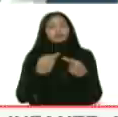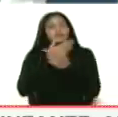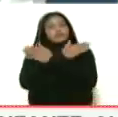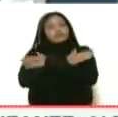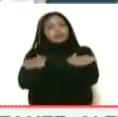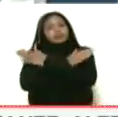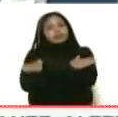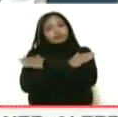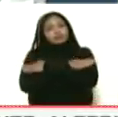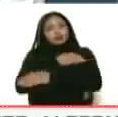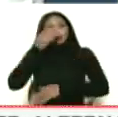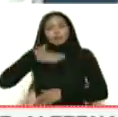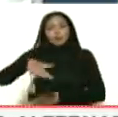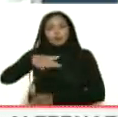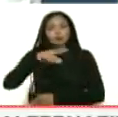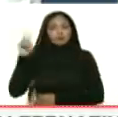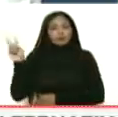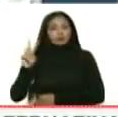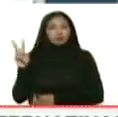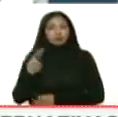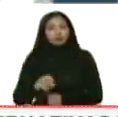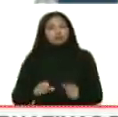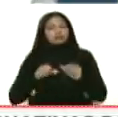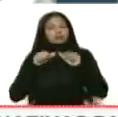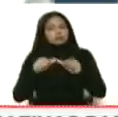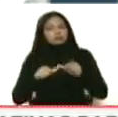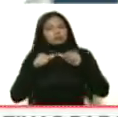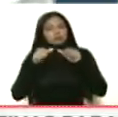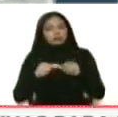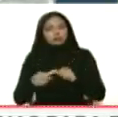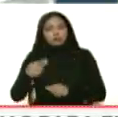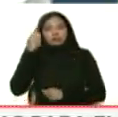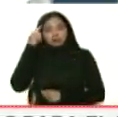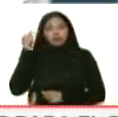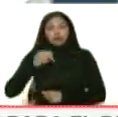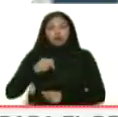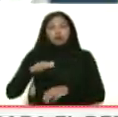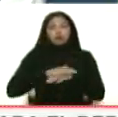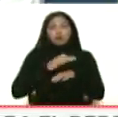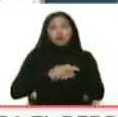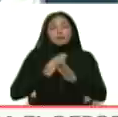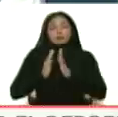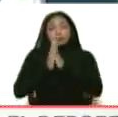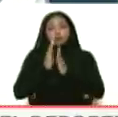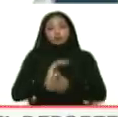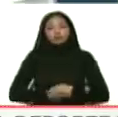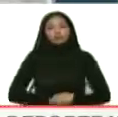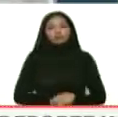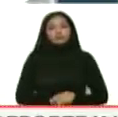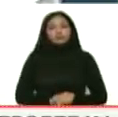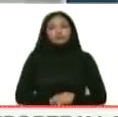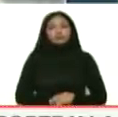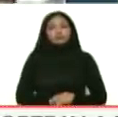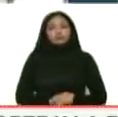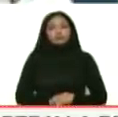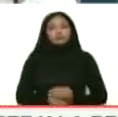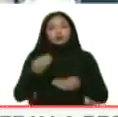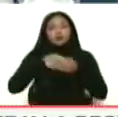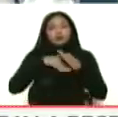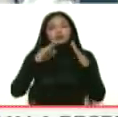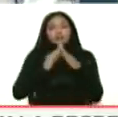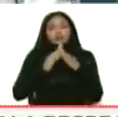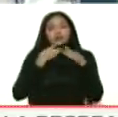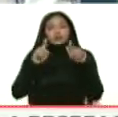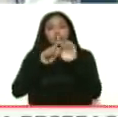felicitar al pueblo de Venezuela que se ha mantenido en este día, hoy, este Jueves Santo, en esta cuarentena, en esta